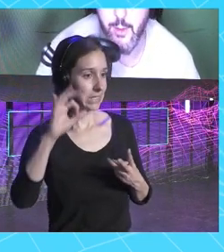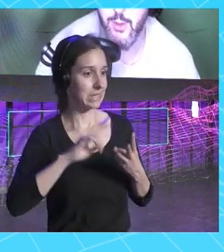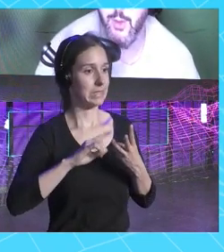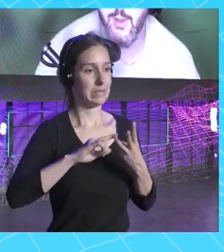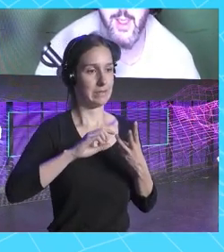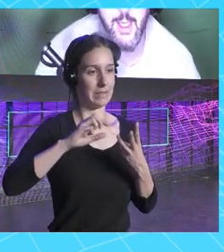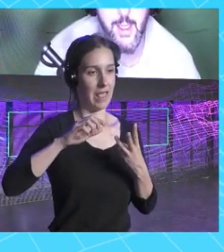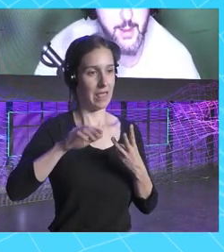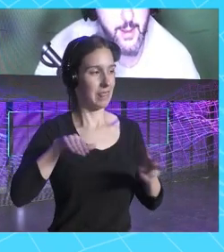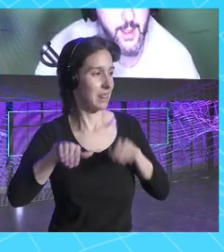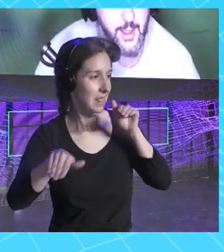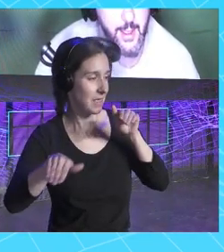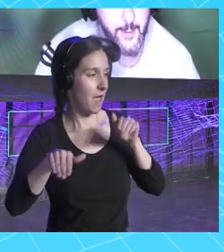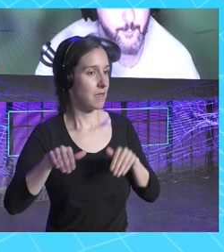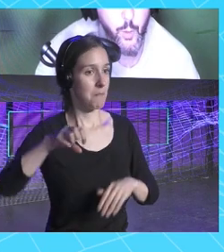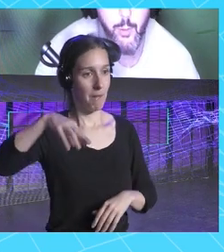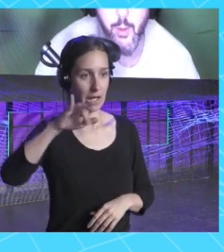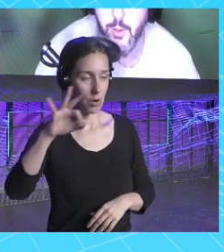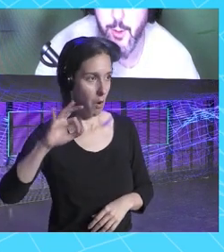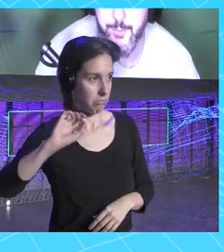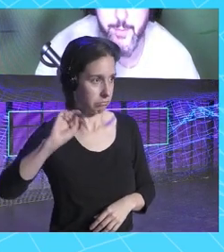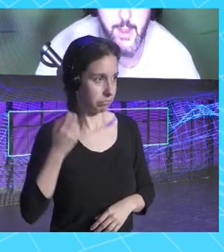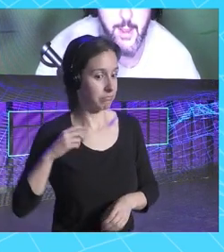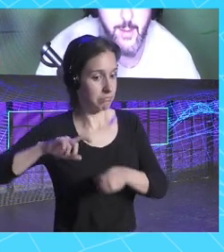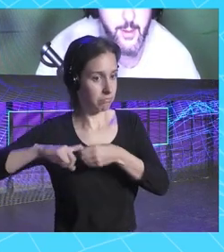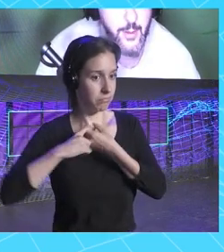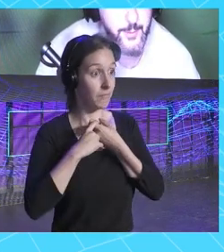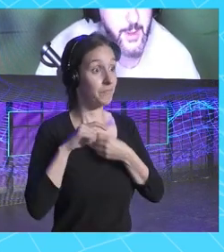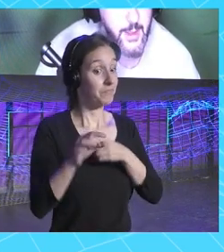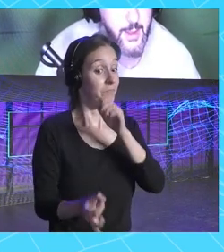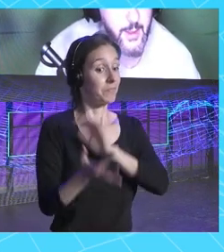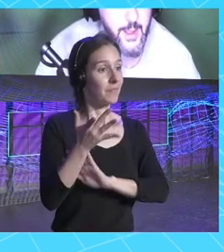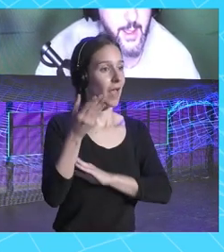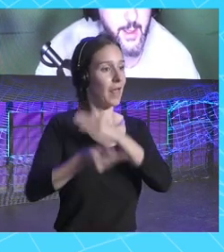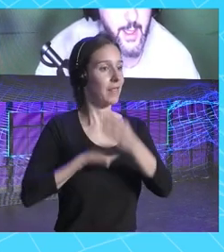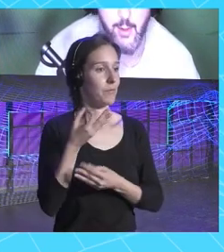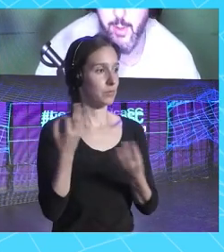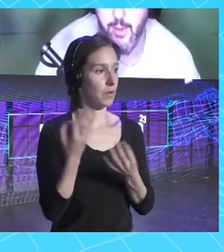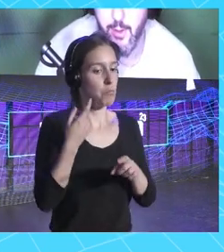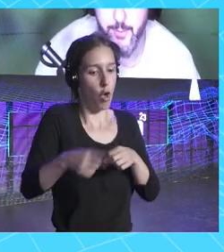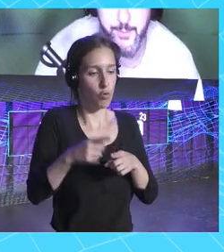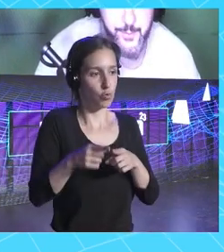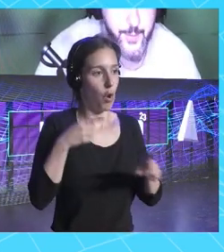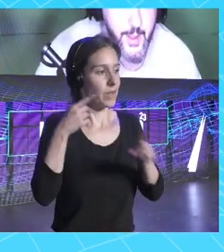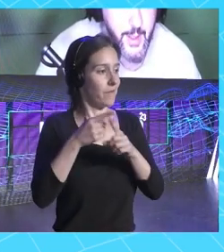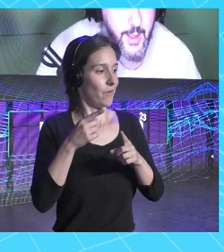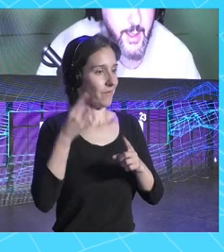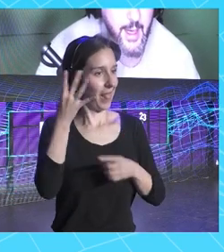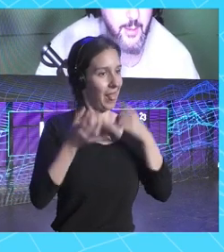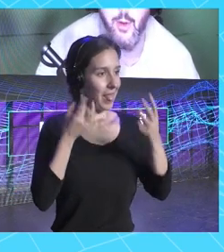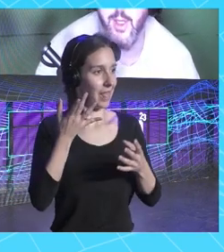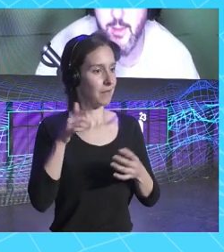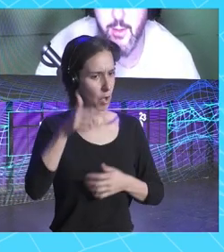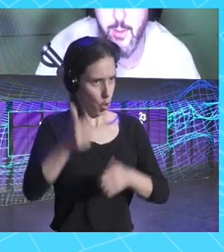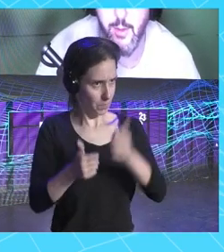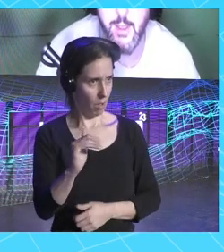estamos construyendo aquí es un producto de entretenimiento en el que hay competición y hay